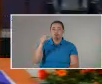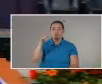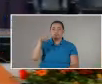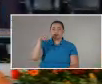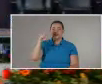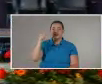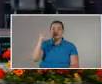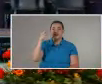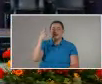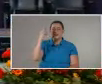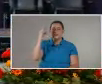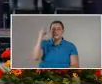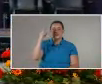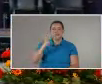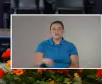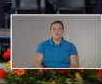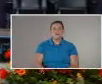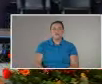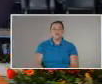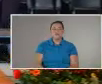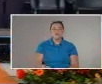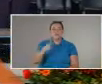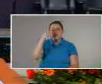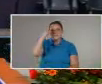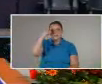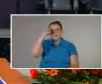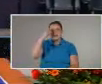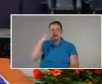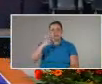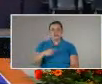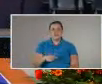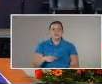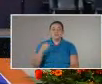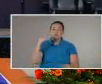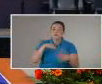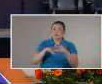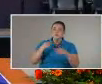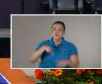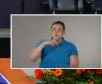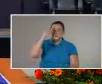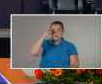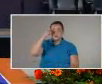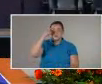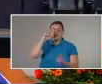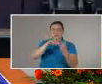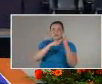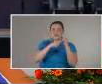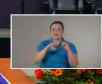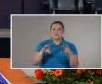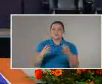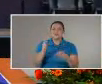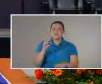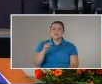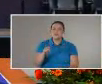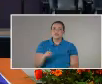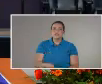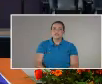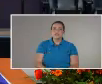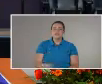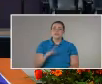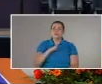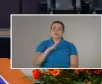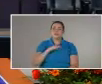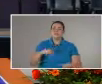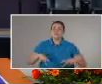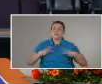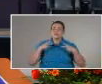veces nuestro razonamiento en situaciones como estas, en donde tenemos que enfrentar a algo que nos duele, que lo